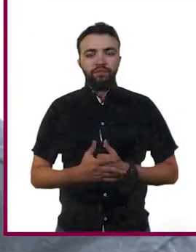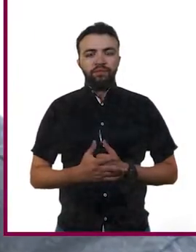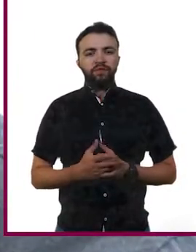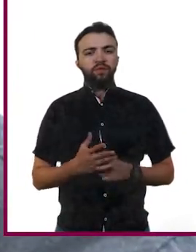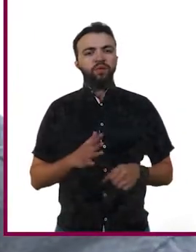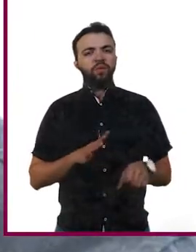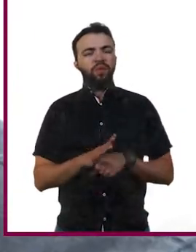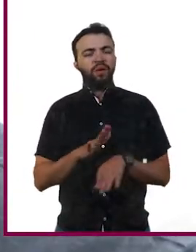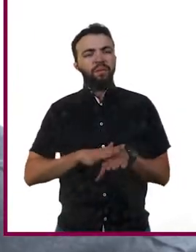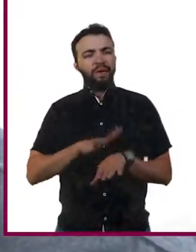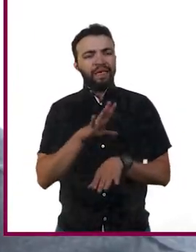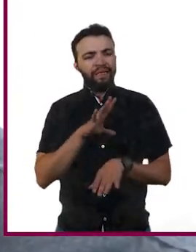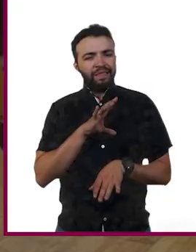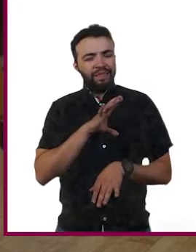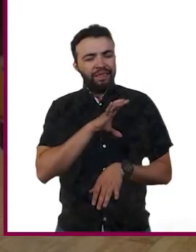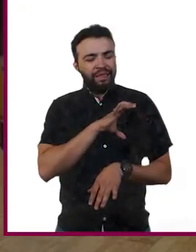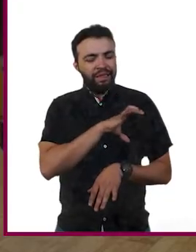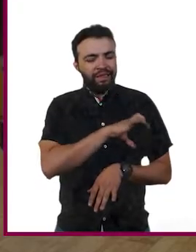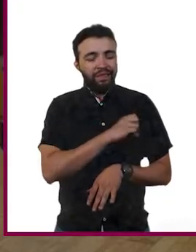lo que te enamora de este instrumento?